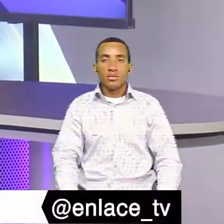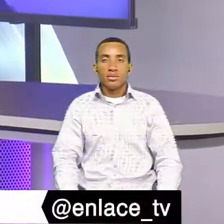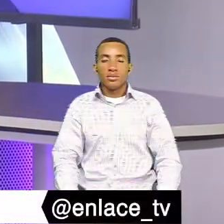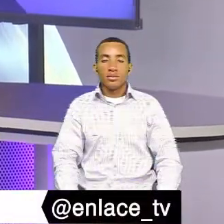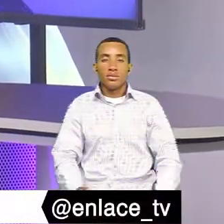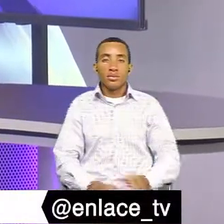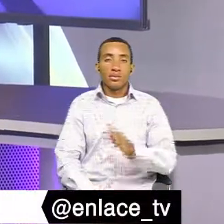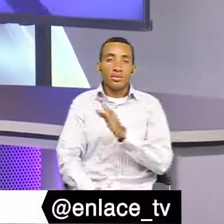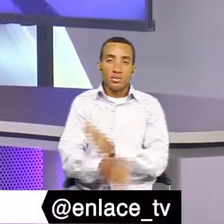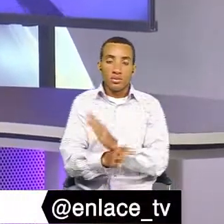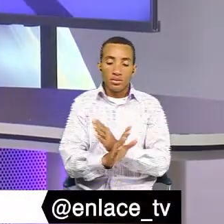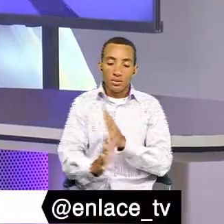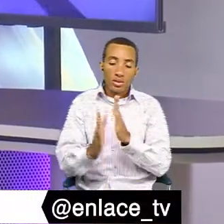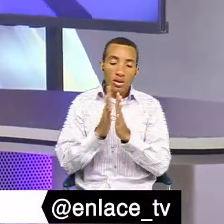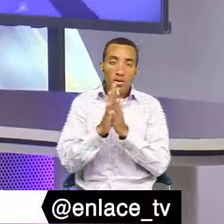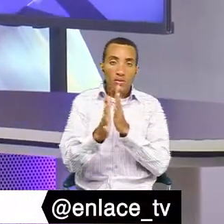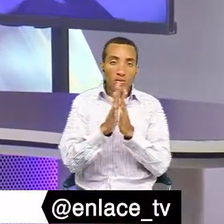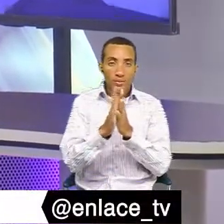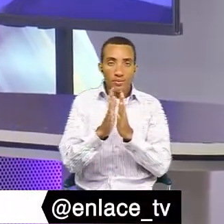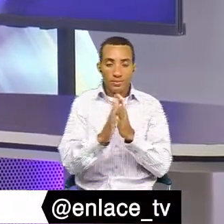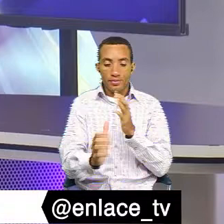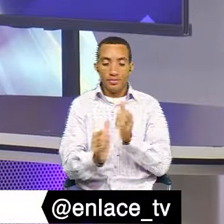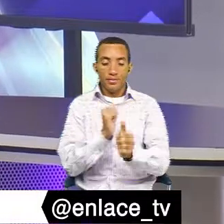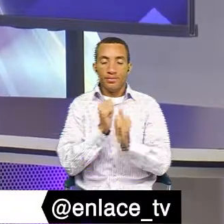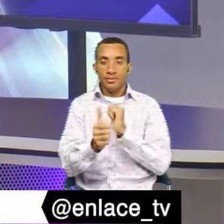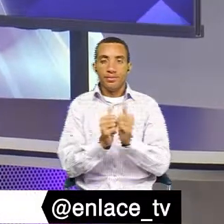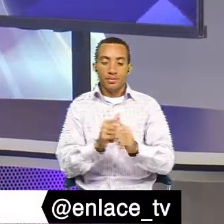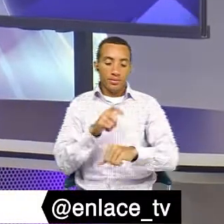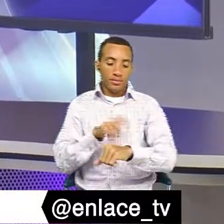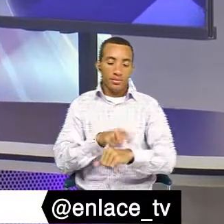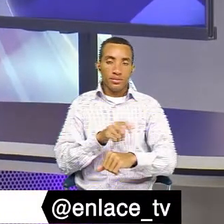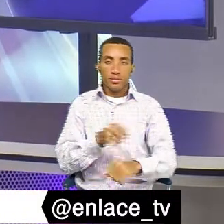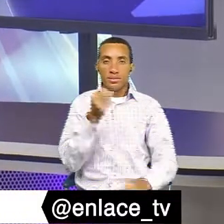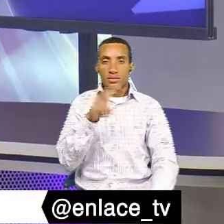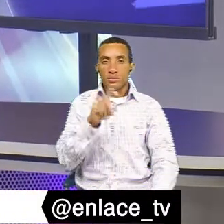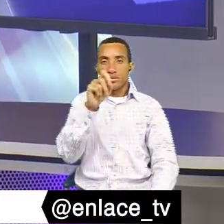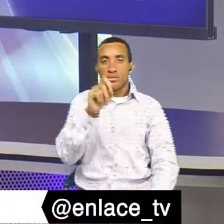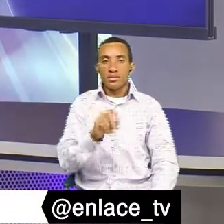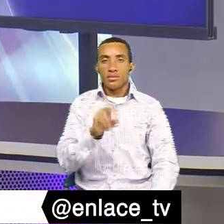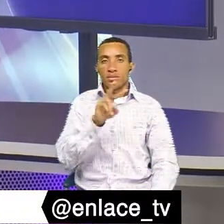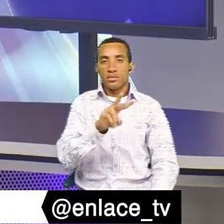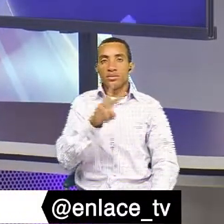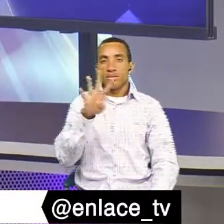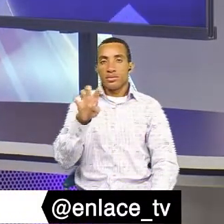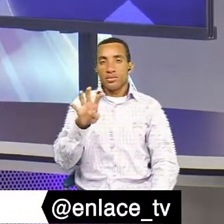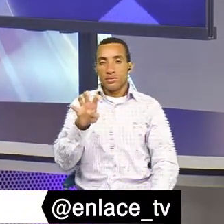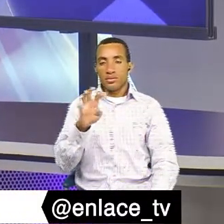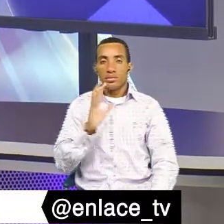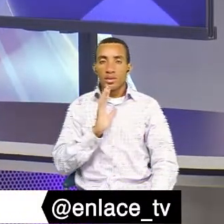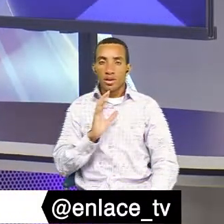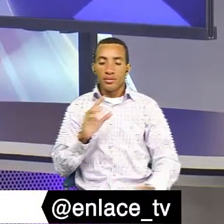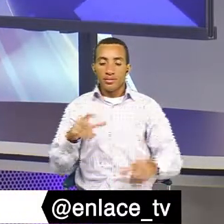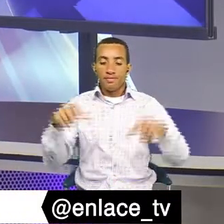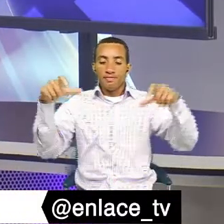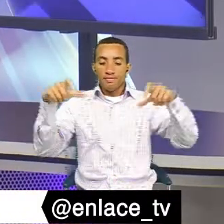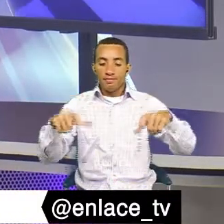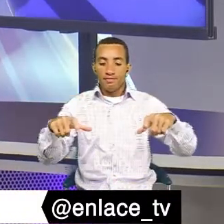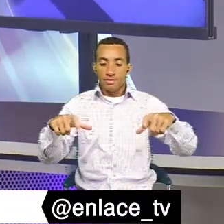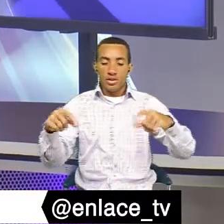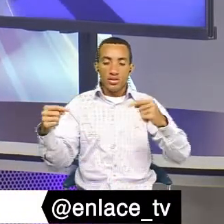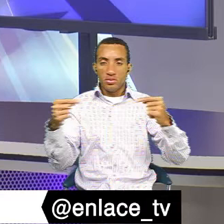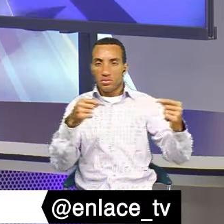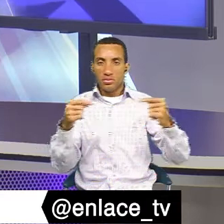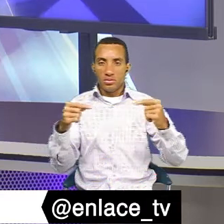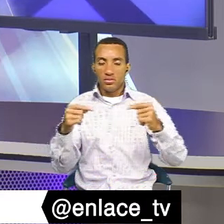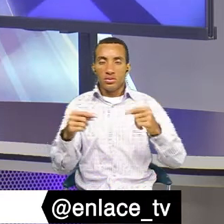Continuamos con información deportiva. 12 del mediodía, 29 minutos. Se jugó en el estadio Daniel Villazapata el partido de la fase 3 del torneo